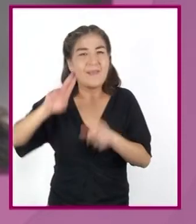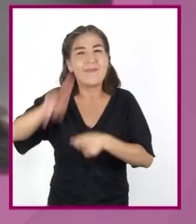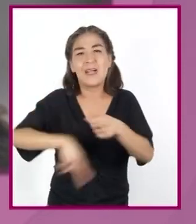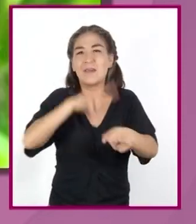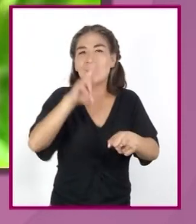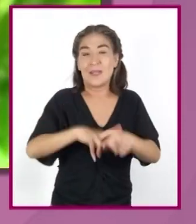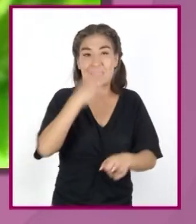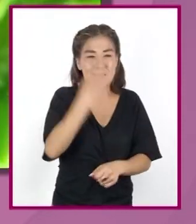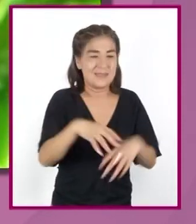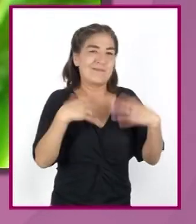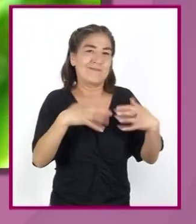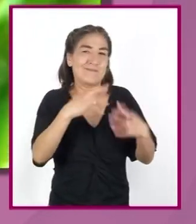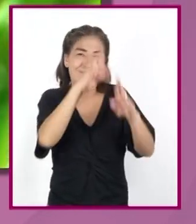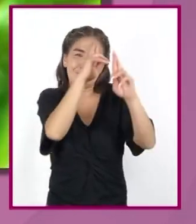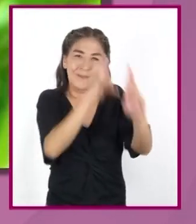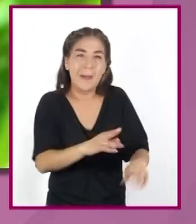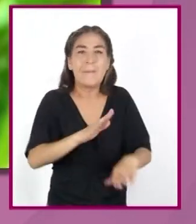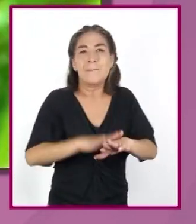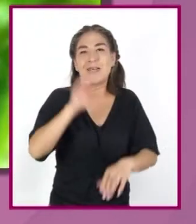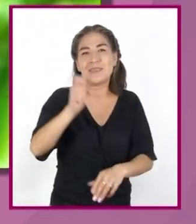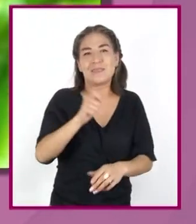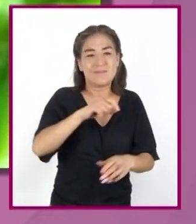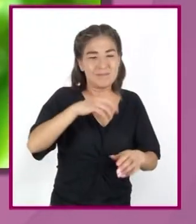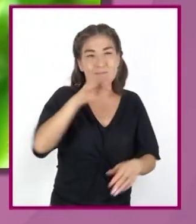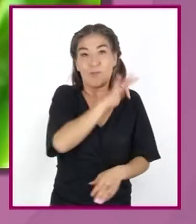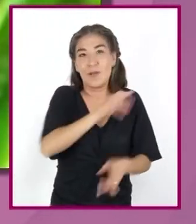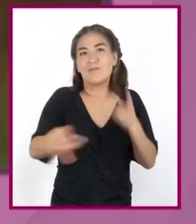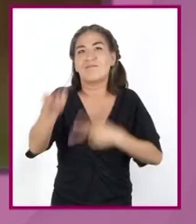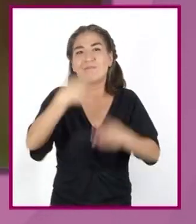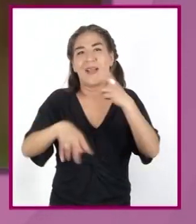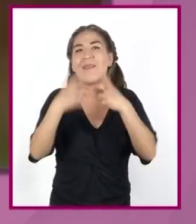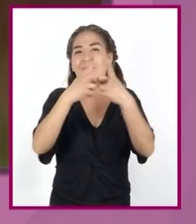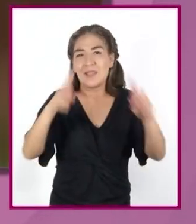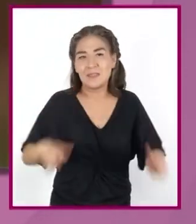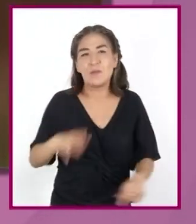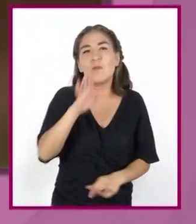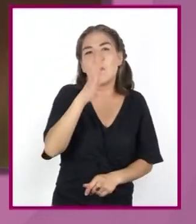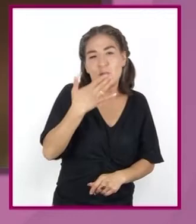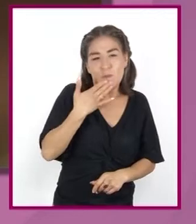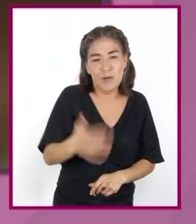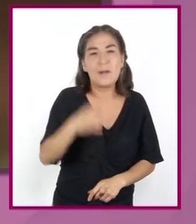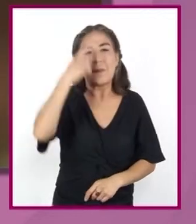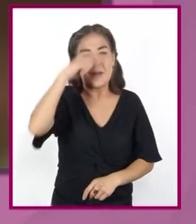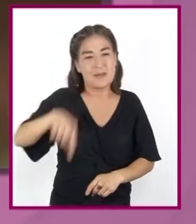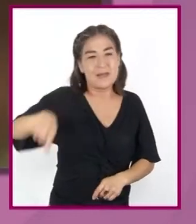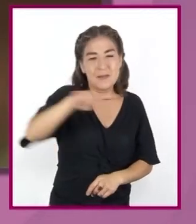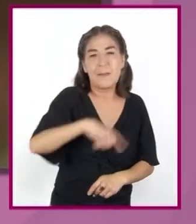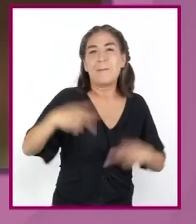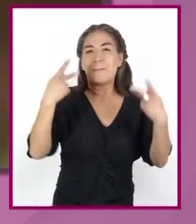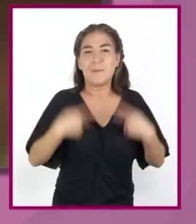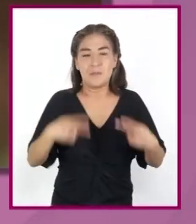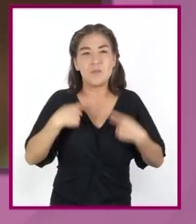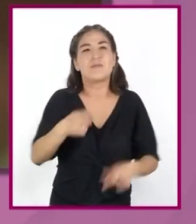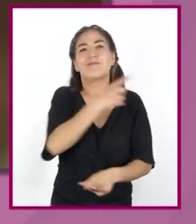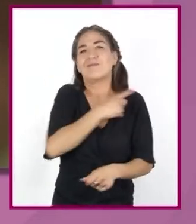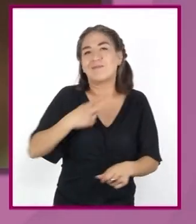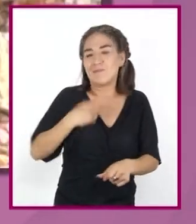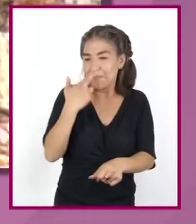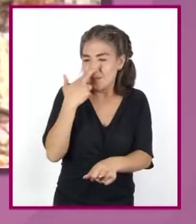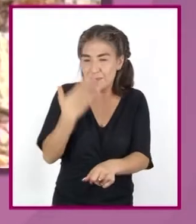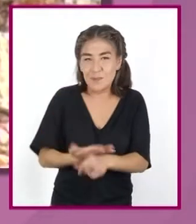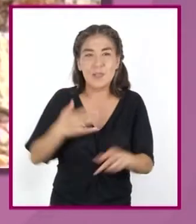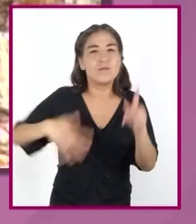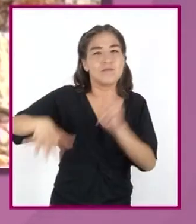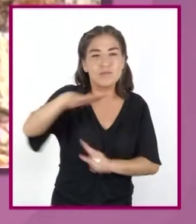un privilegio y un enorme potencial de desarrollo, cualidad que le confiere a la ciudadanía una gran responsabilidad social para